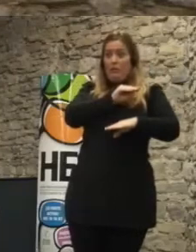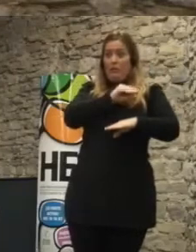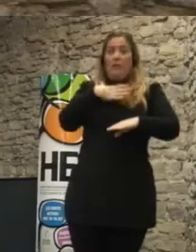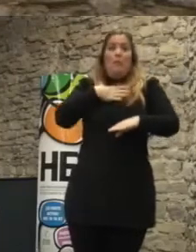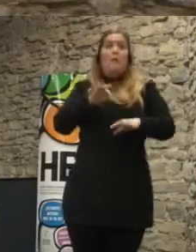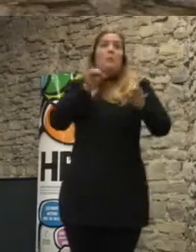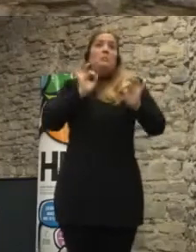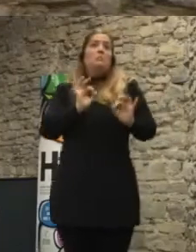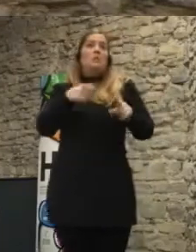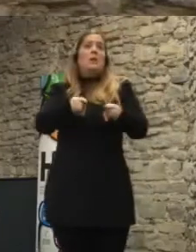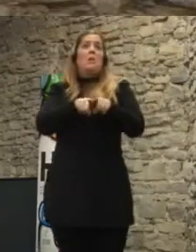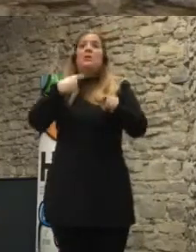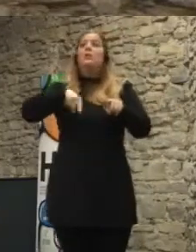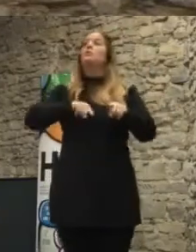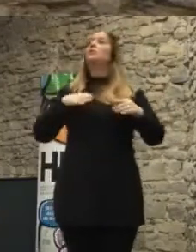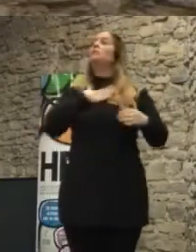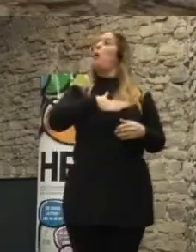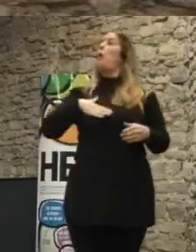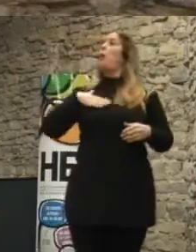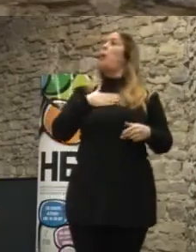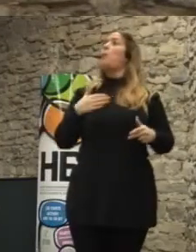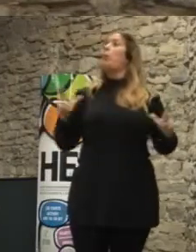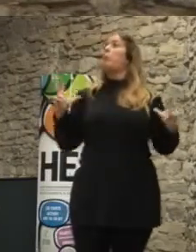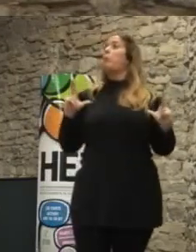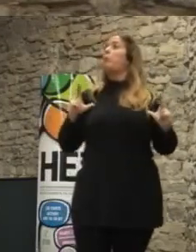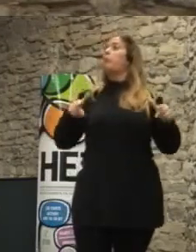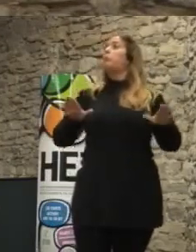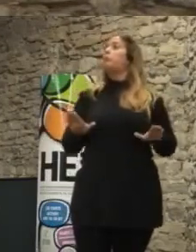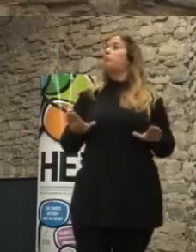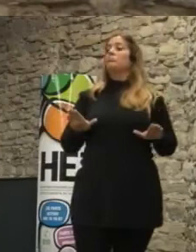nos parece que todo, ¿no?, sigue igual.